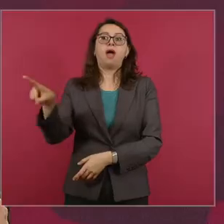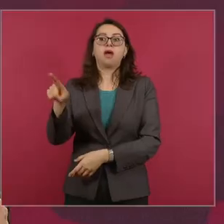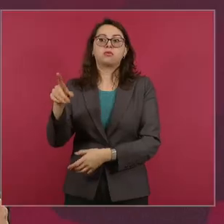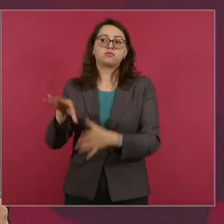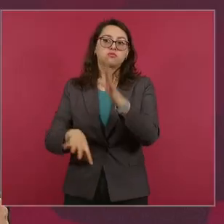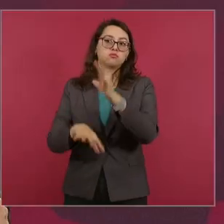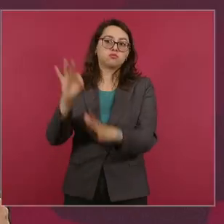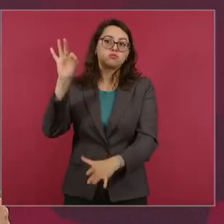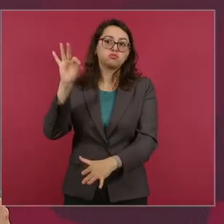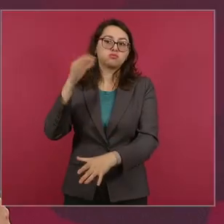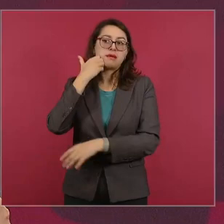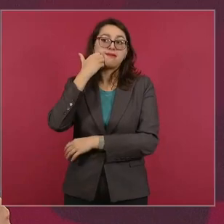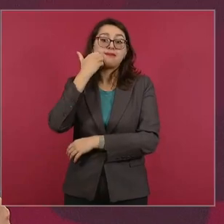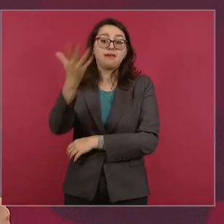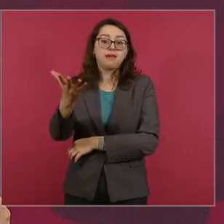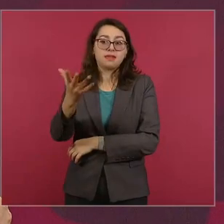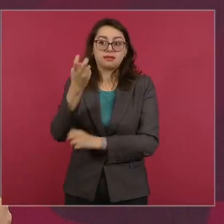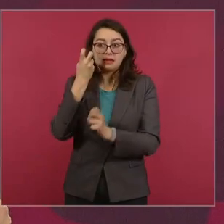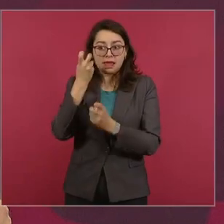eso es